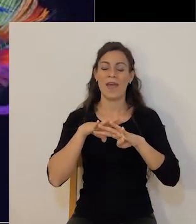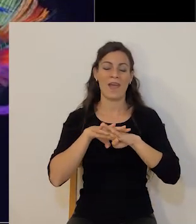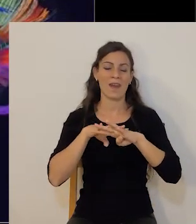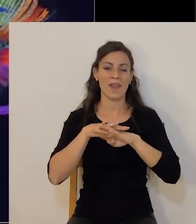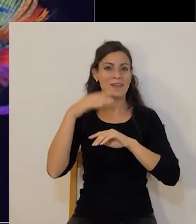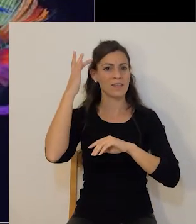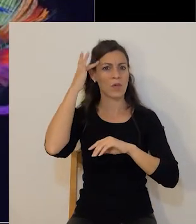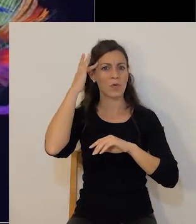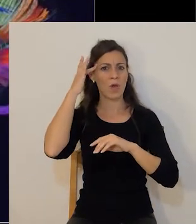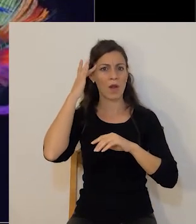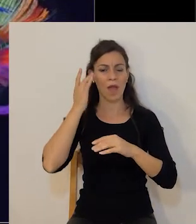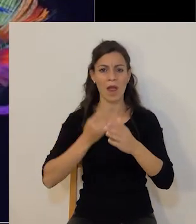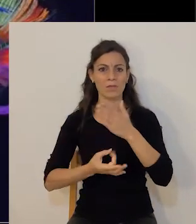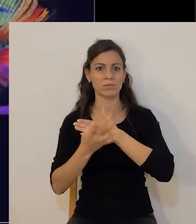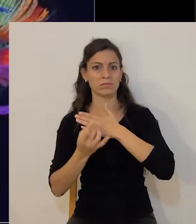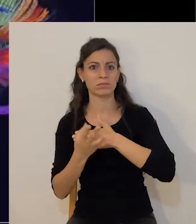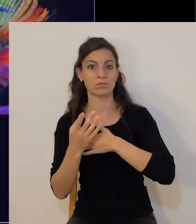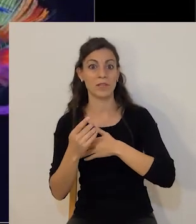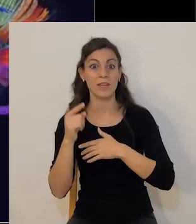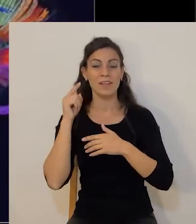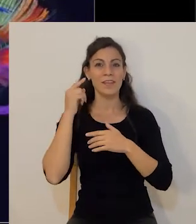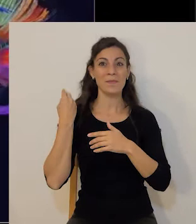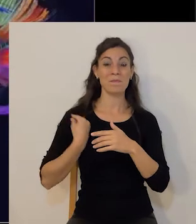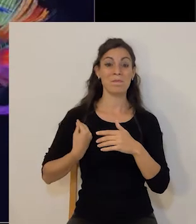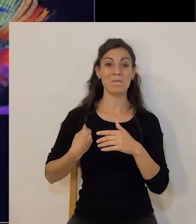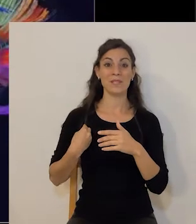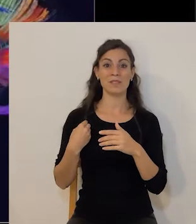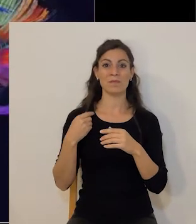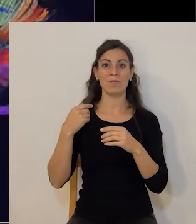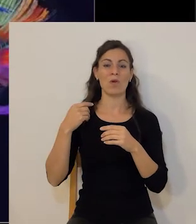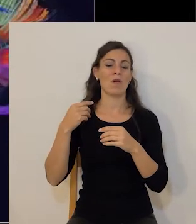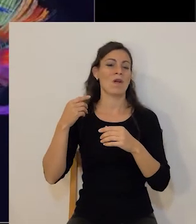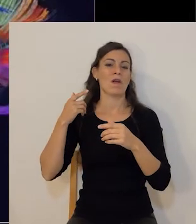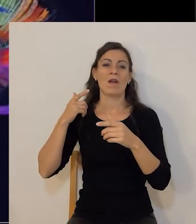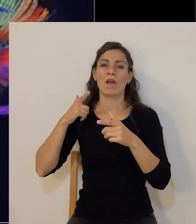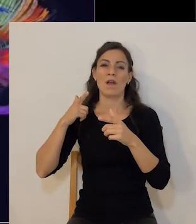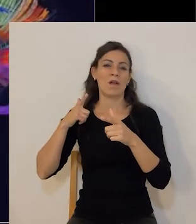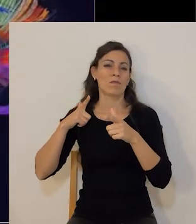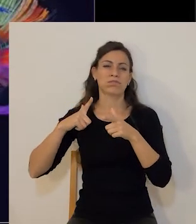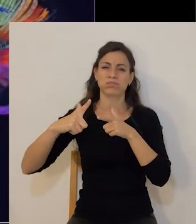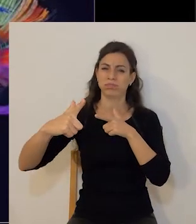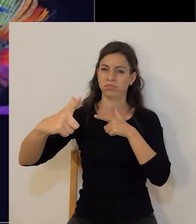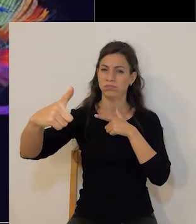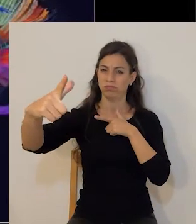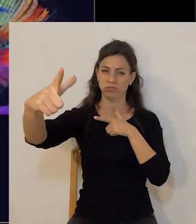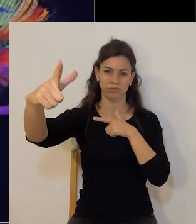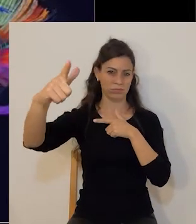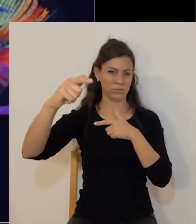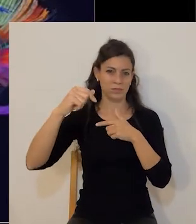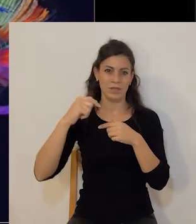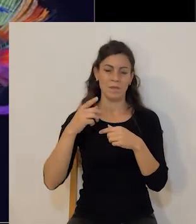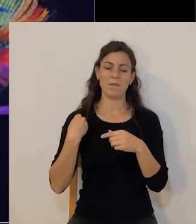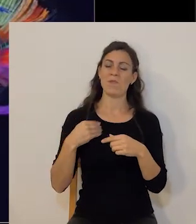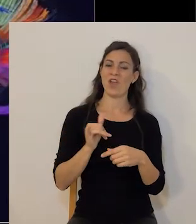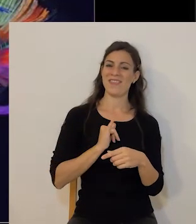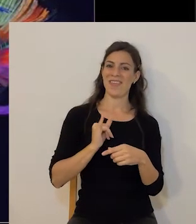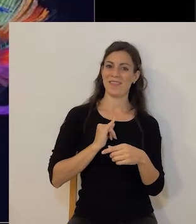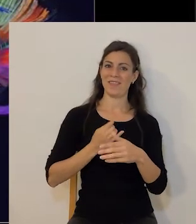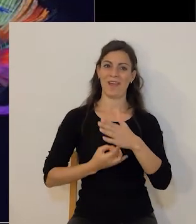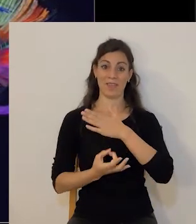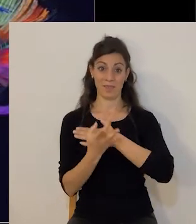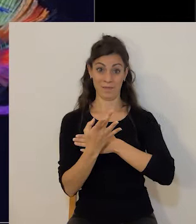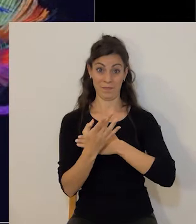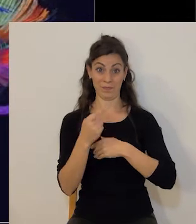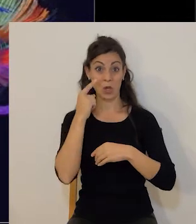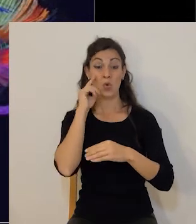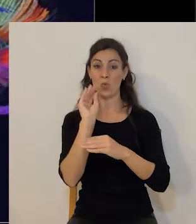neuronal y esa red crea una relación de larga duración, genera una identidad.